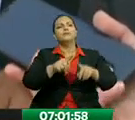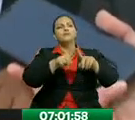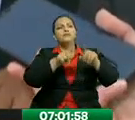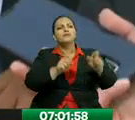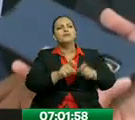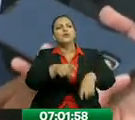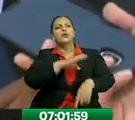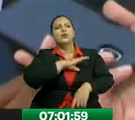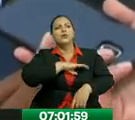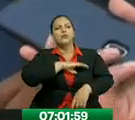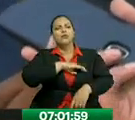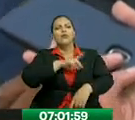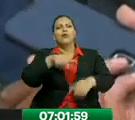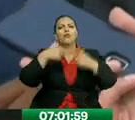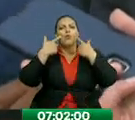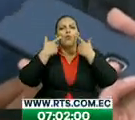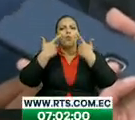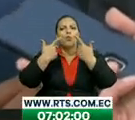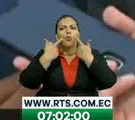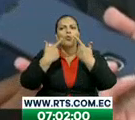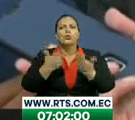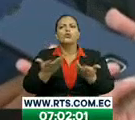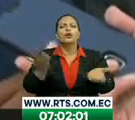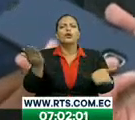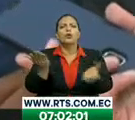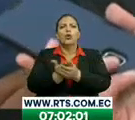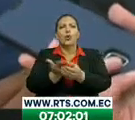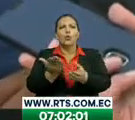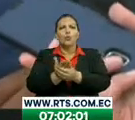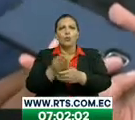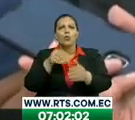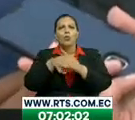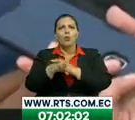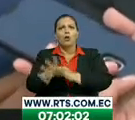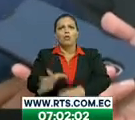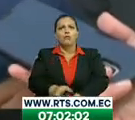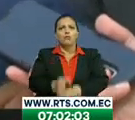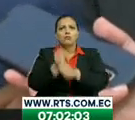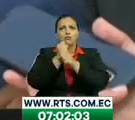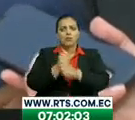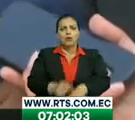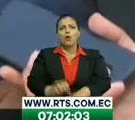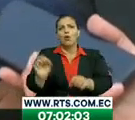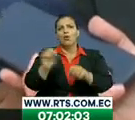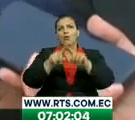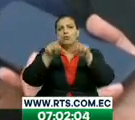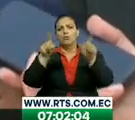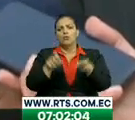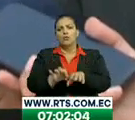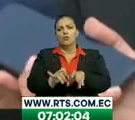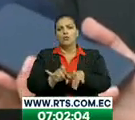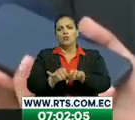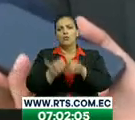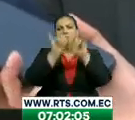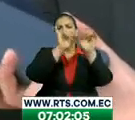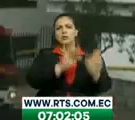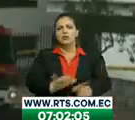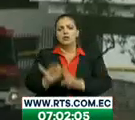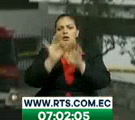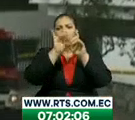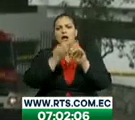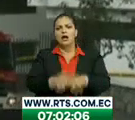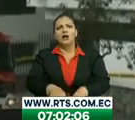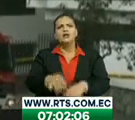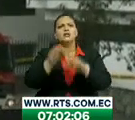custodia de esos documentos, y la compatibilización de los archivos informáticos de la institución con la documentación perdida.